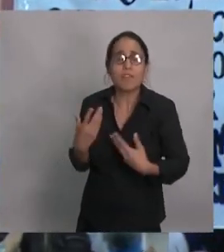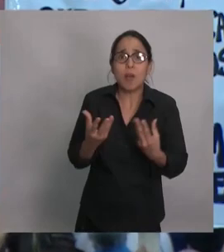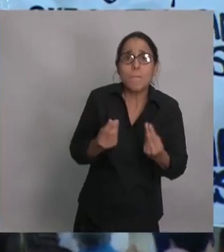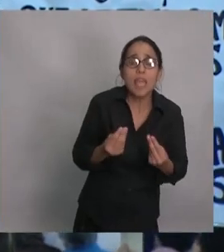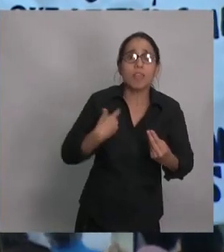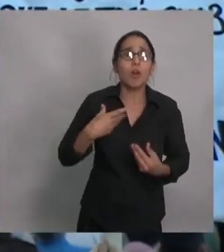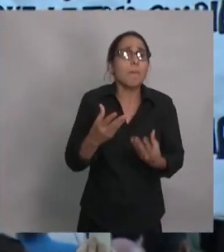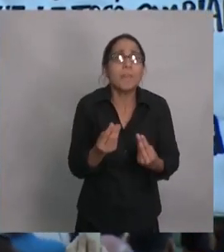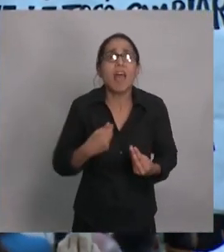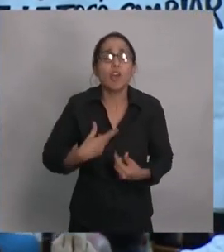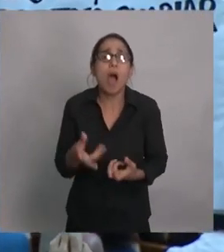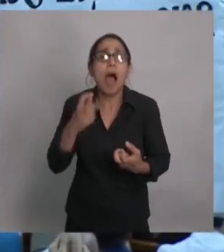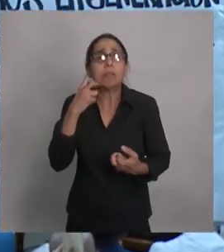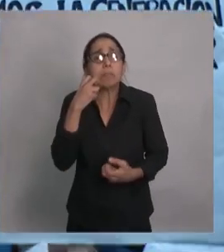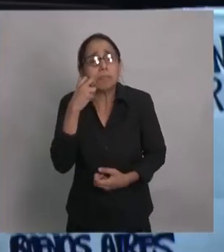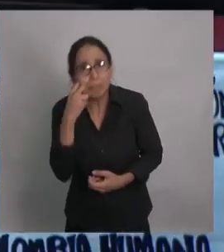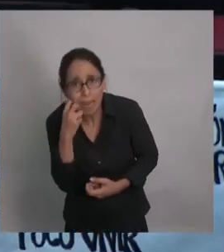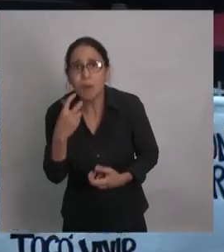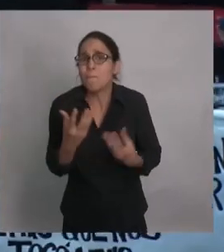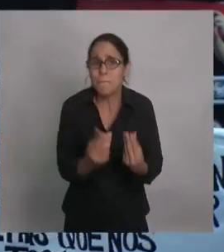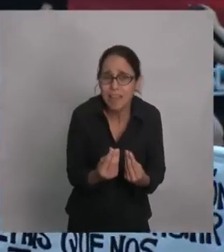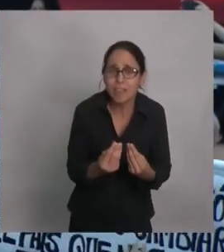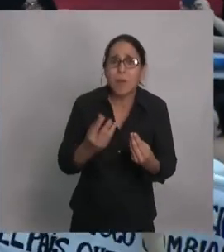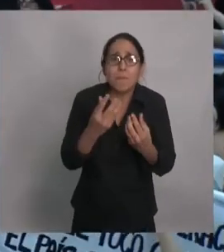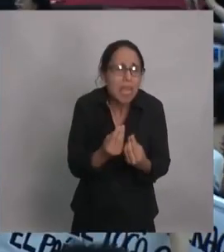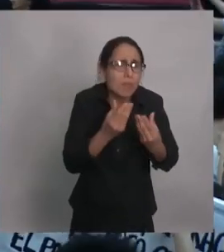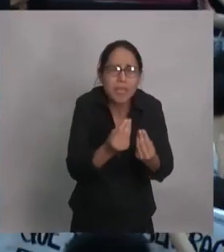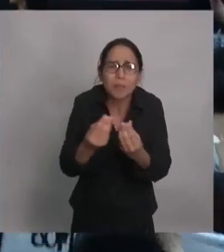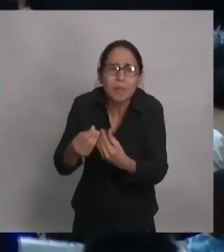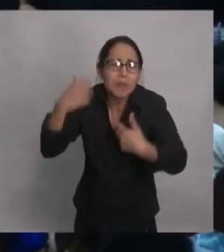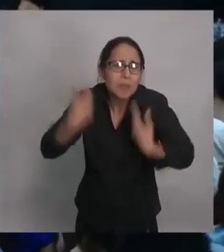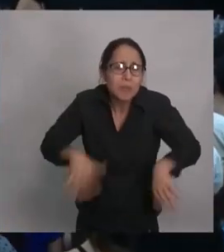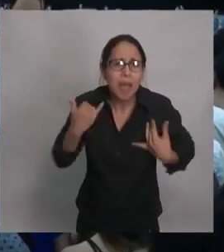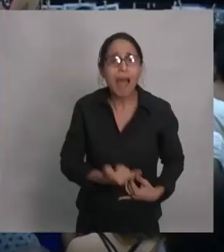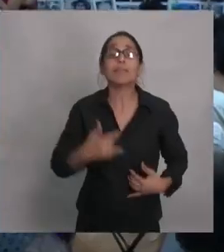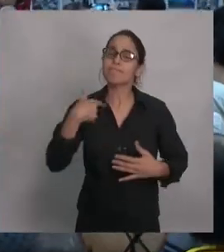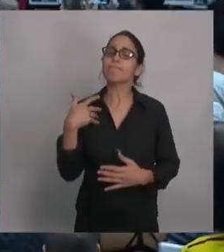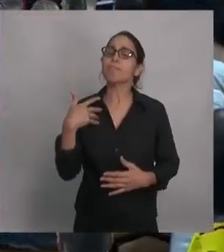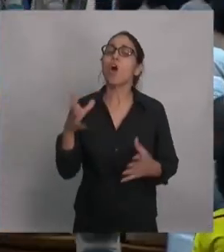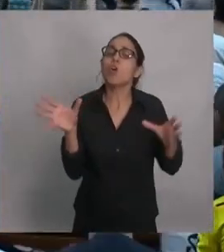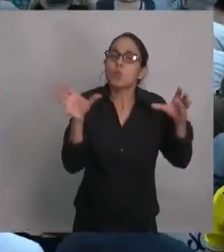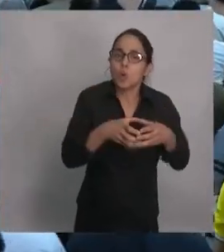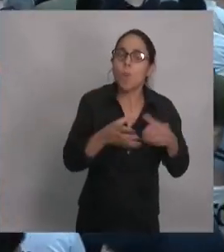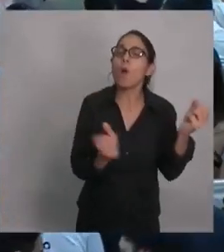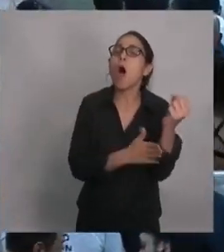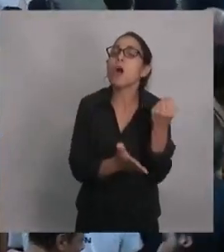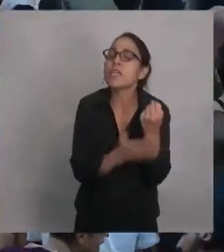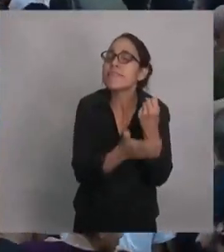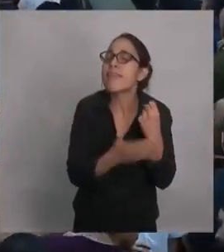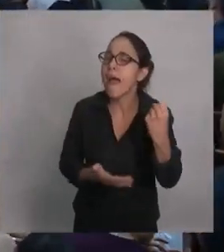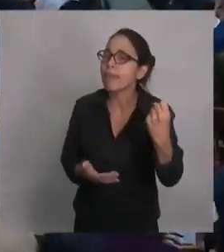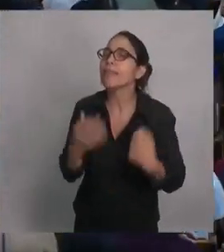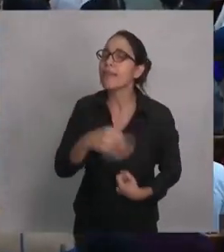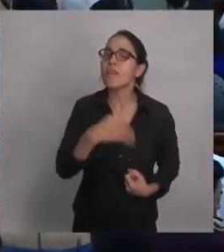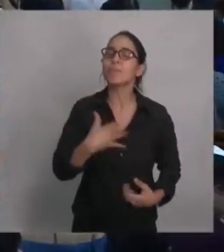envejecer. Hay miedo constante. Y desde la izquierda tenemos que entender que esa es la ciudadanía y tenemos que hablarle a esa